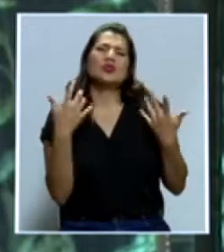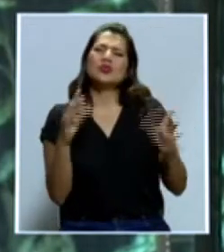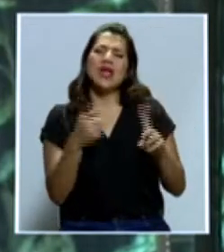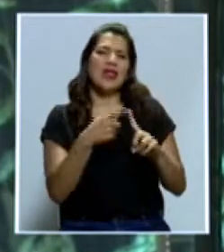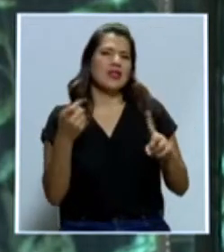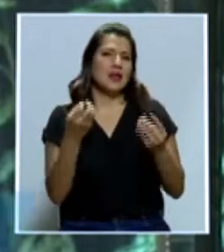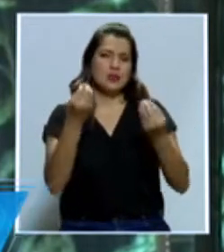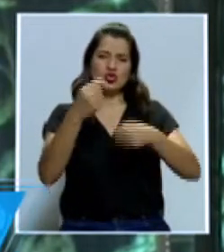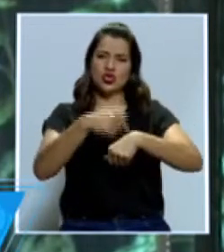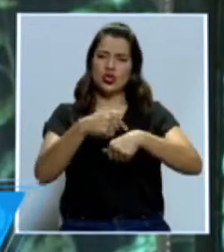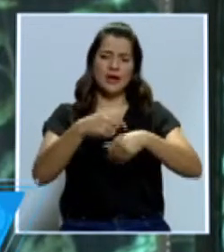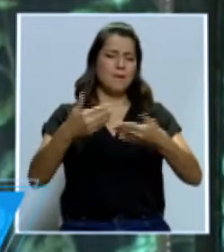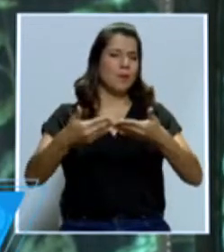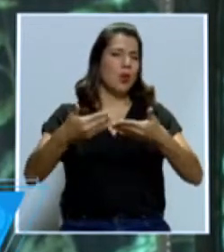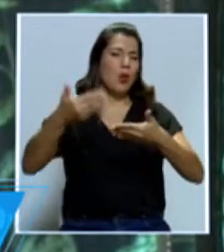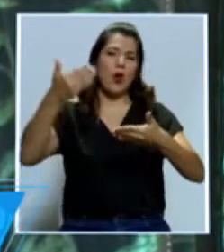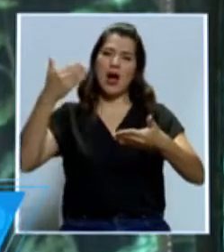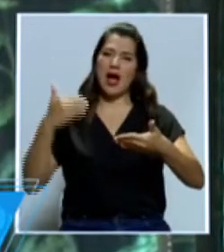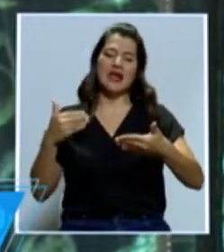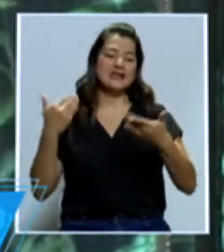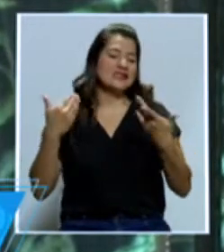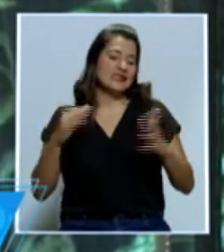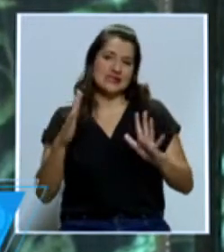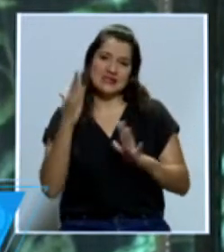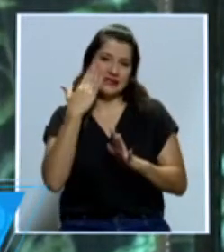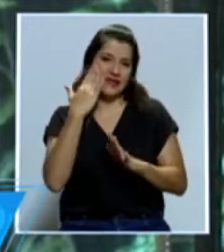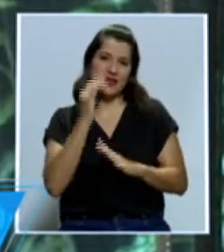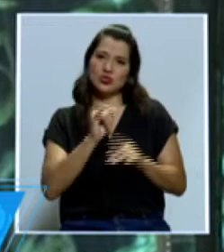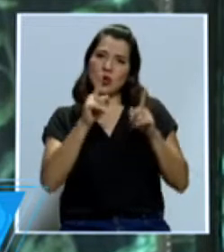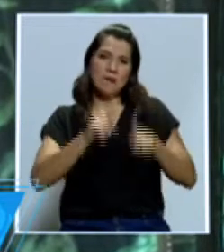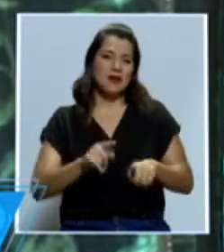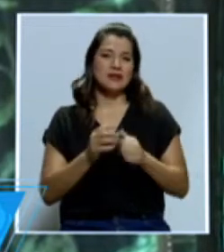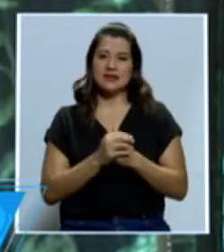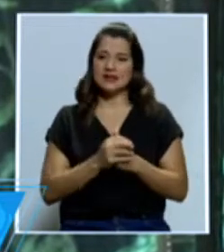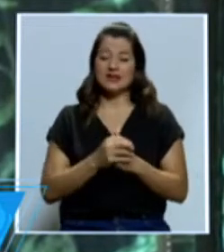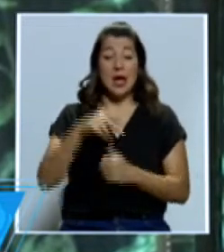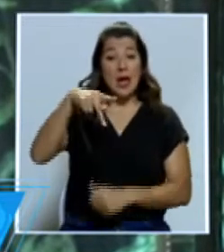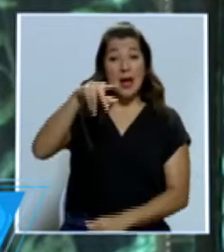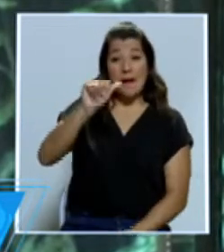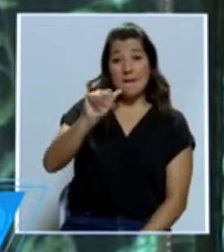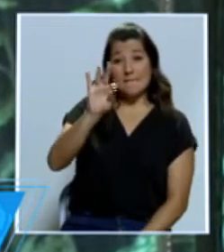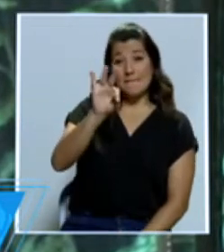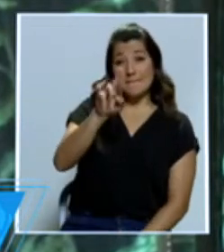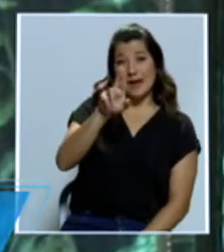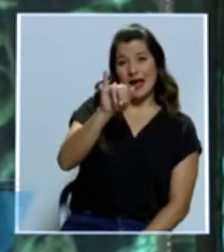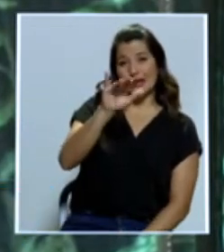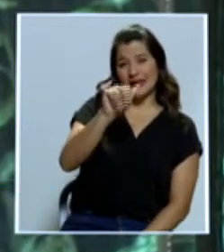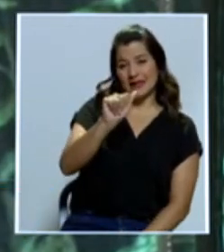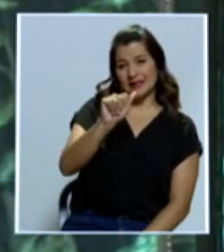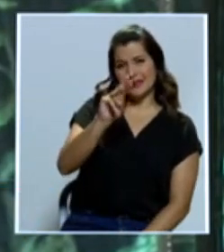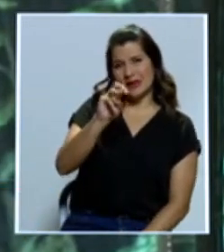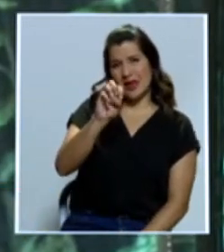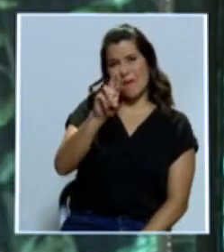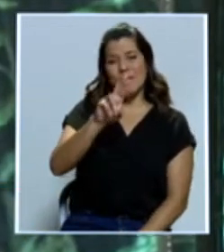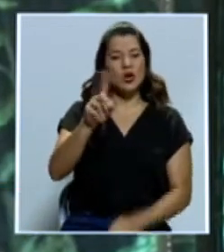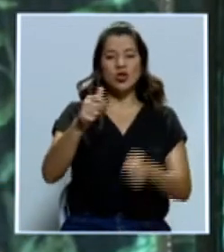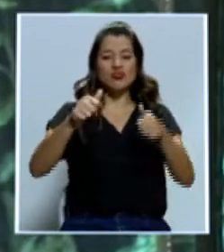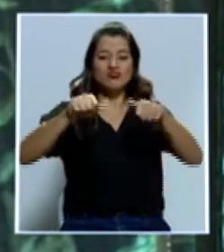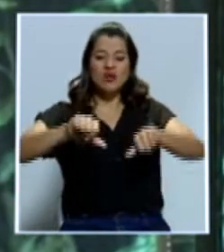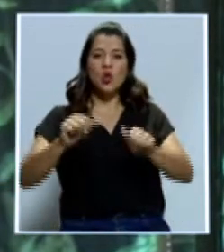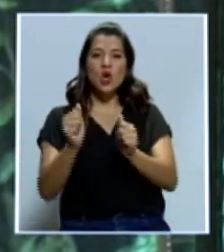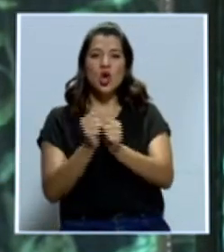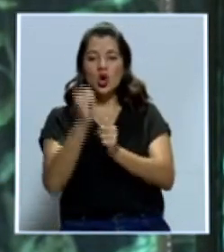diferencias ideológicas entre Patricia Mora y este gobierno han sido bastante marcadas. Era algo previsible de que